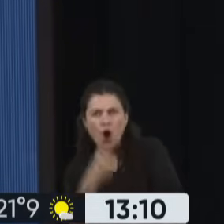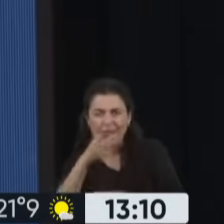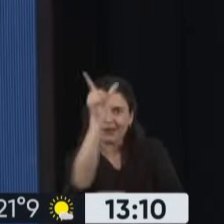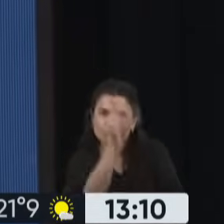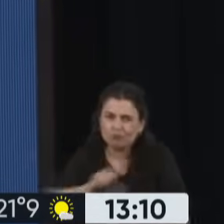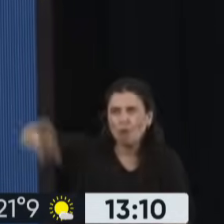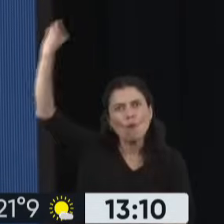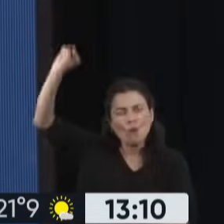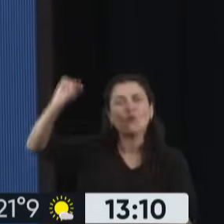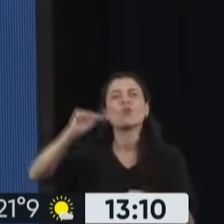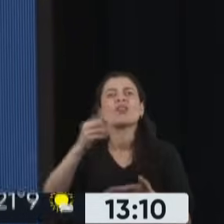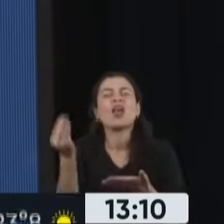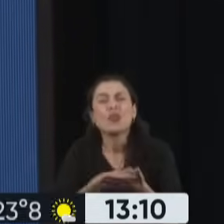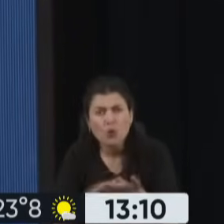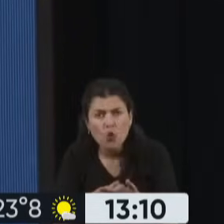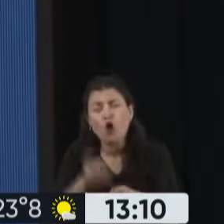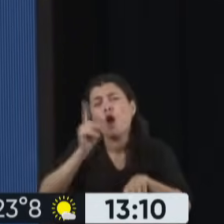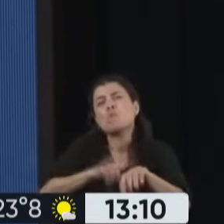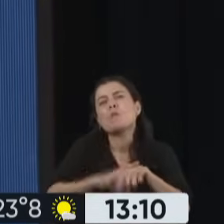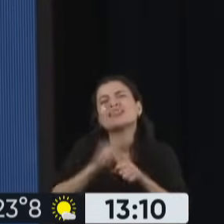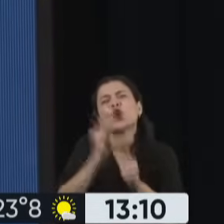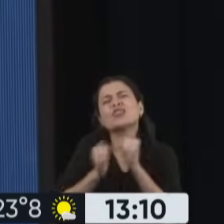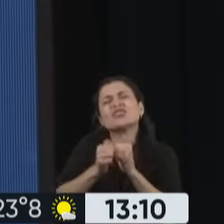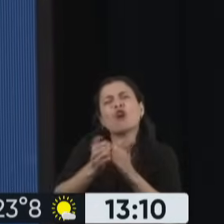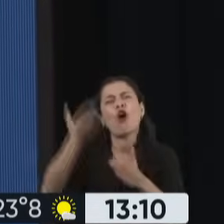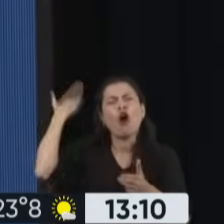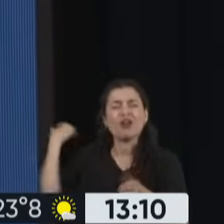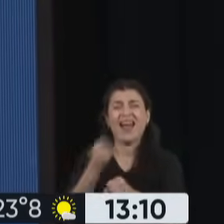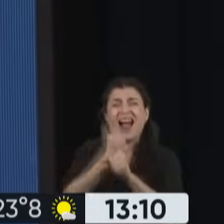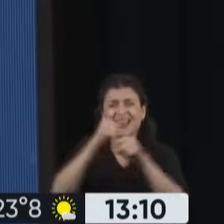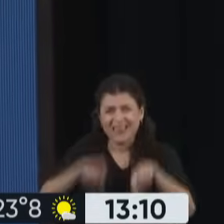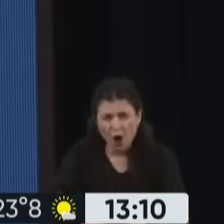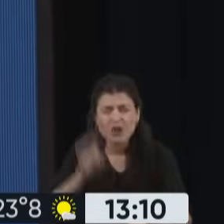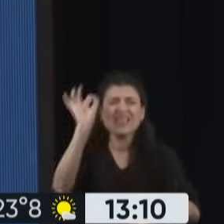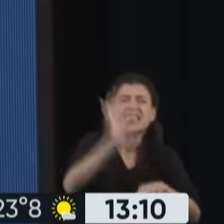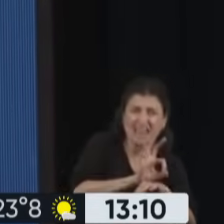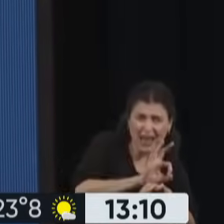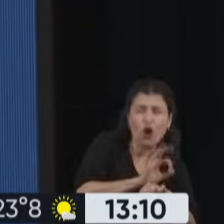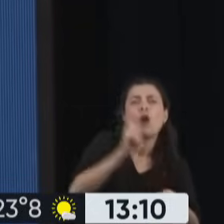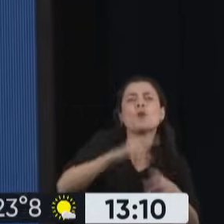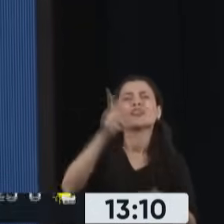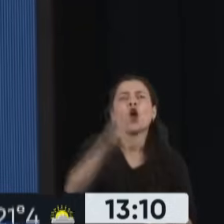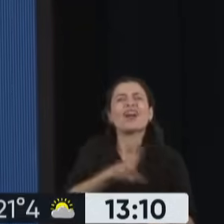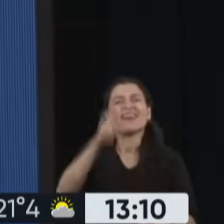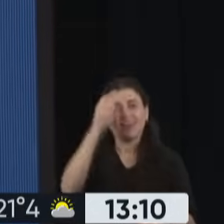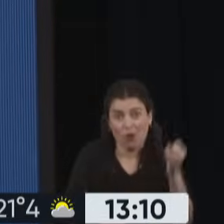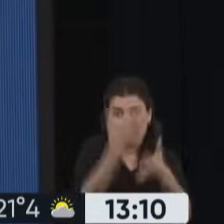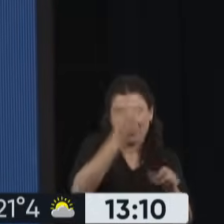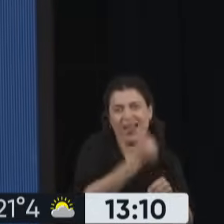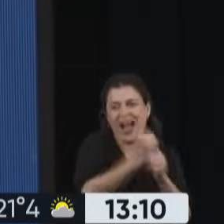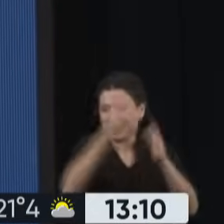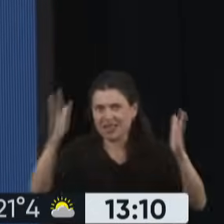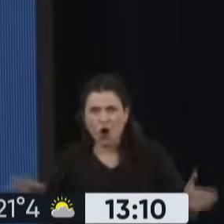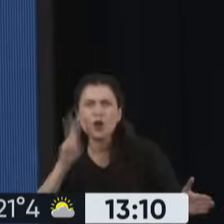desde el año 0 de la era cristiana hasta el año 2000, donde básicamente ustedes ven que hasta el año